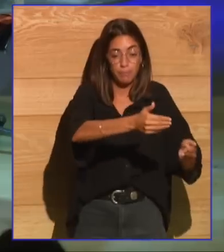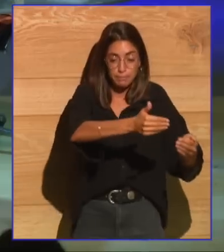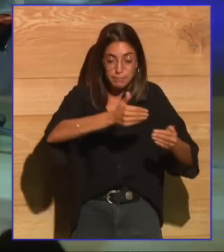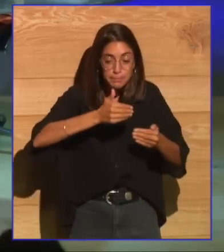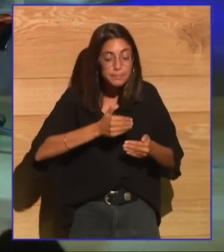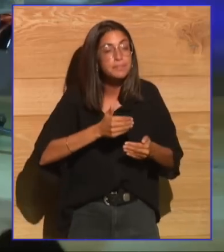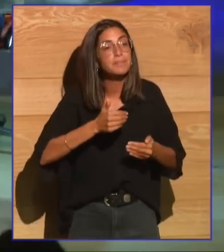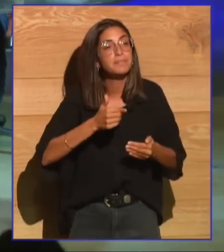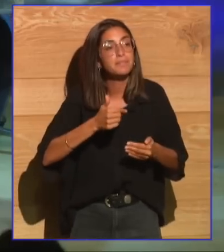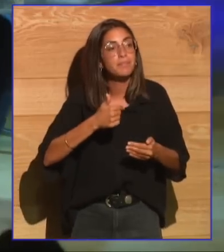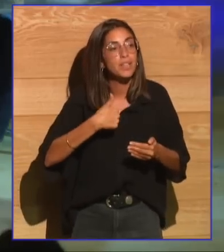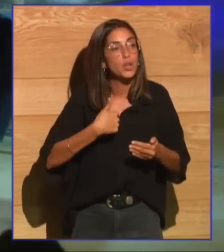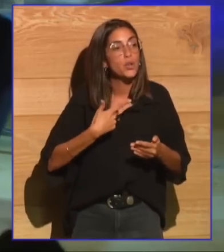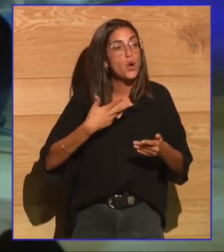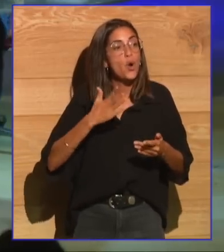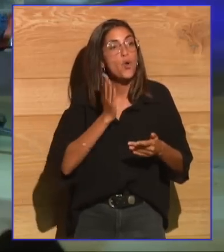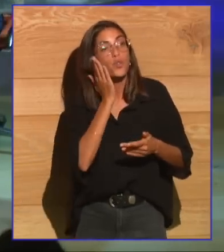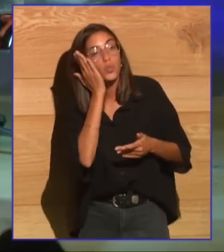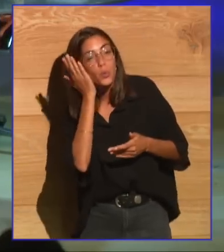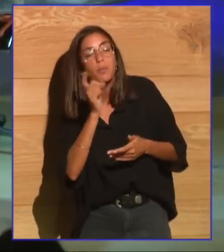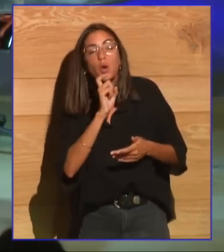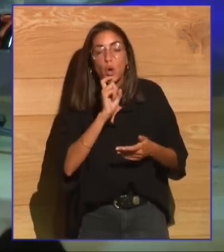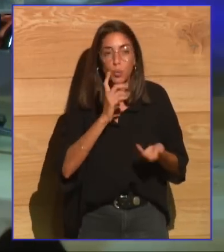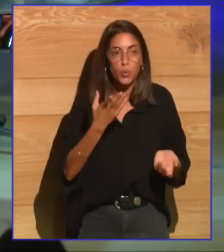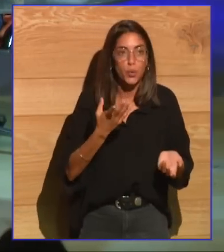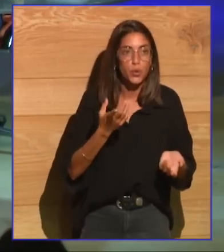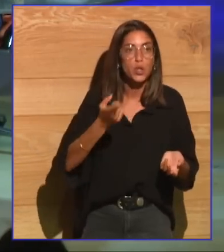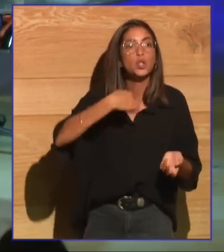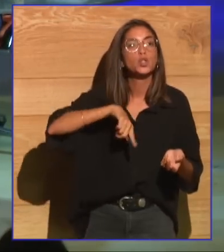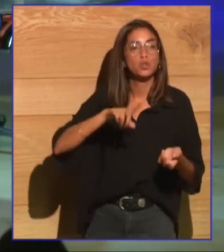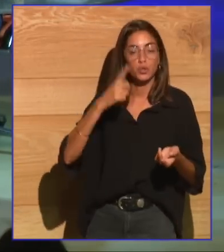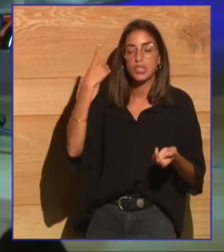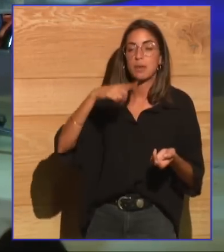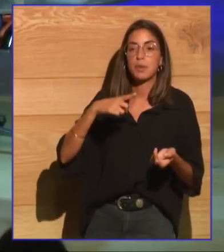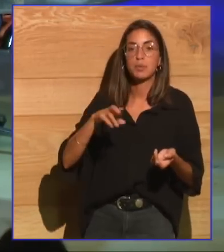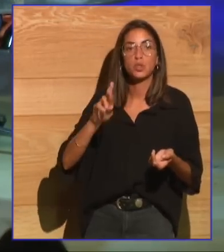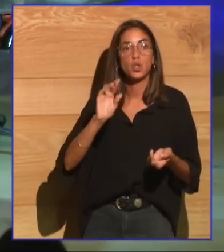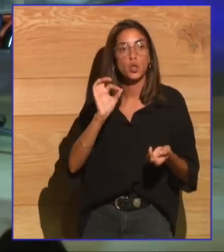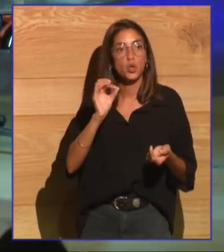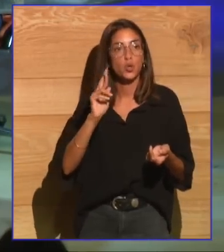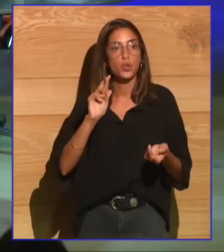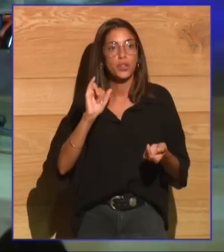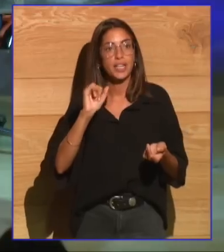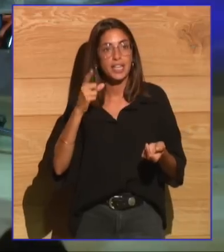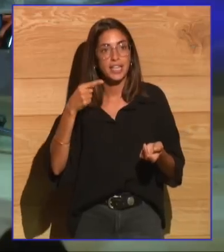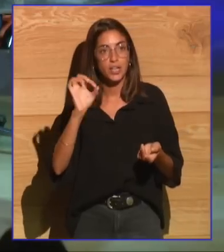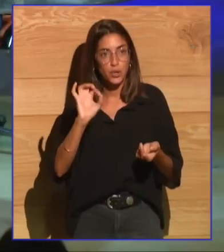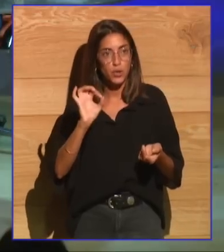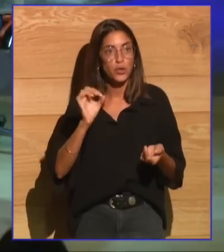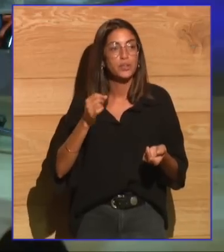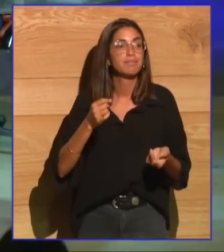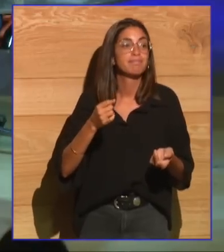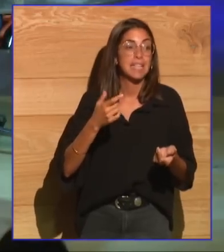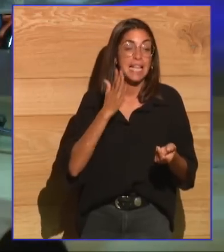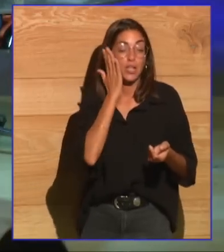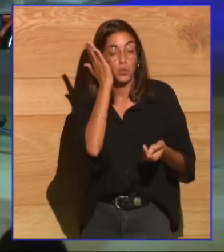como ya sabemos cómo duerme y rodrigo cortes estoy seguro de que toda españa quiere saber cómo duerme también